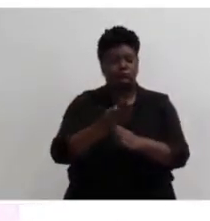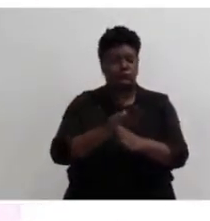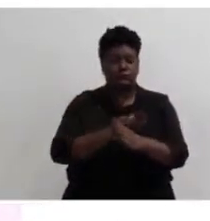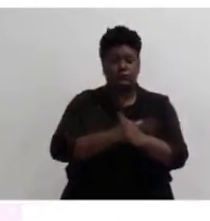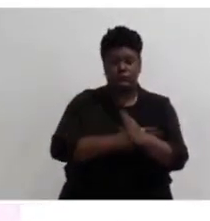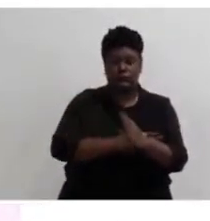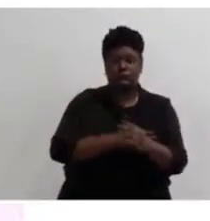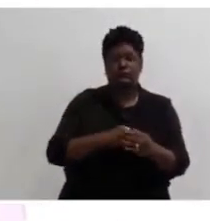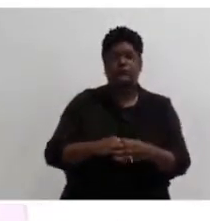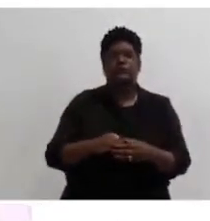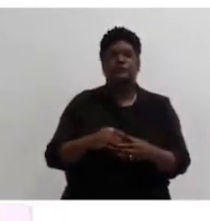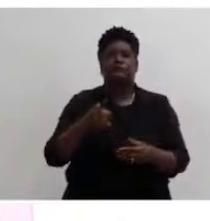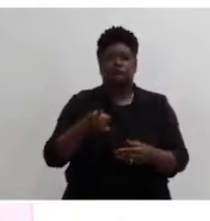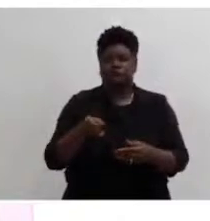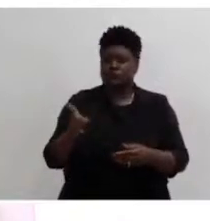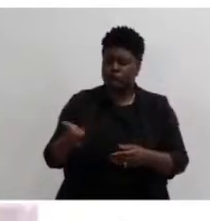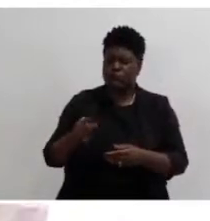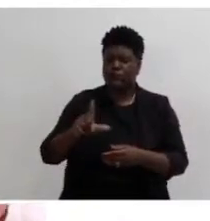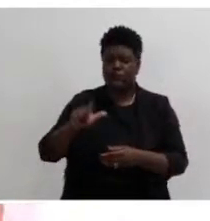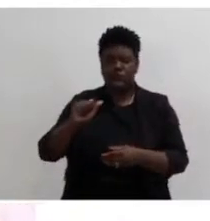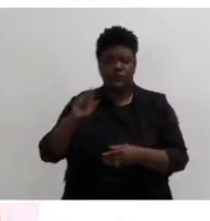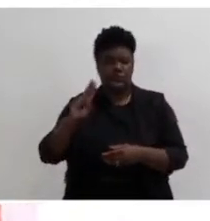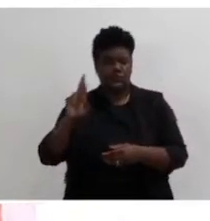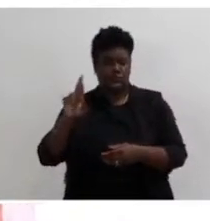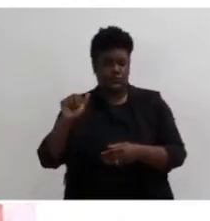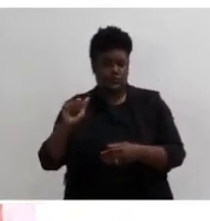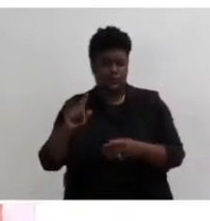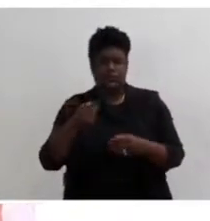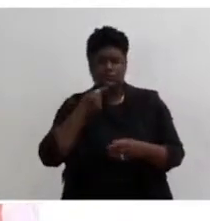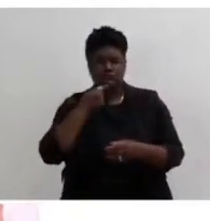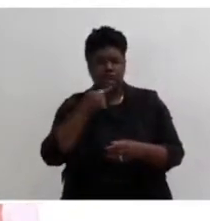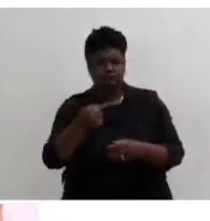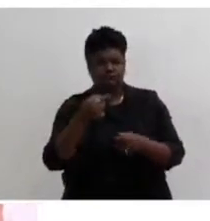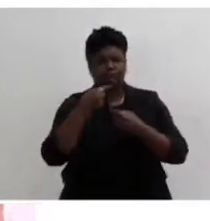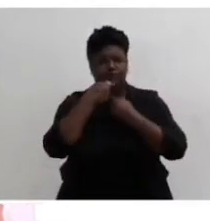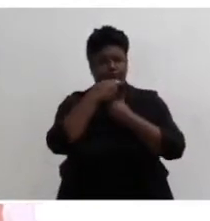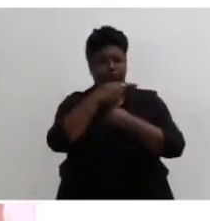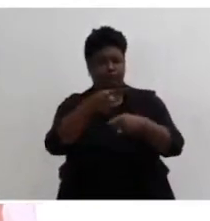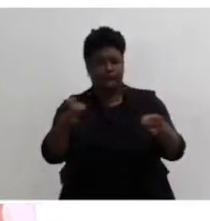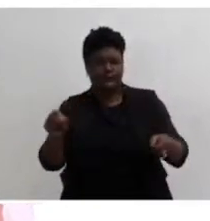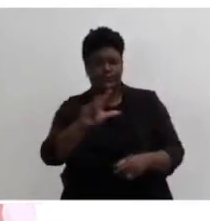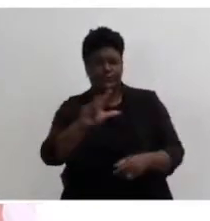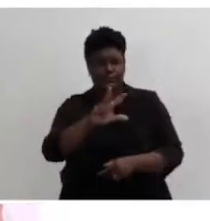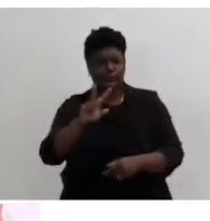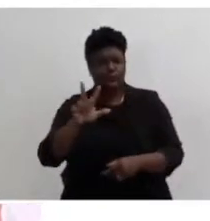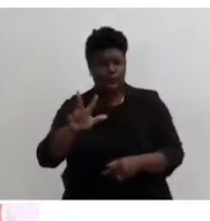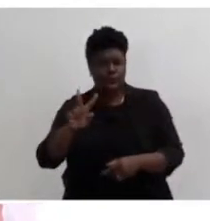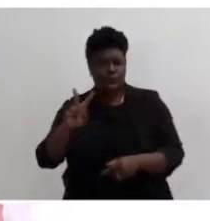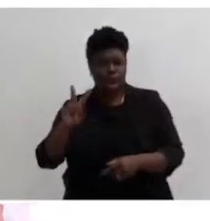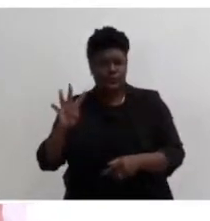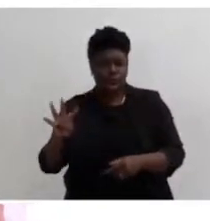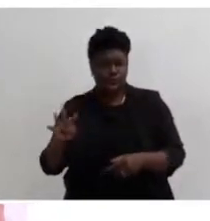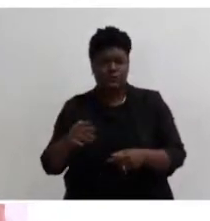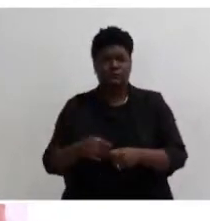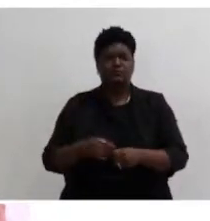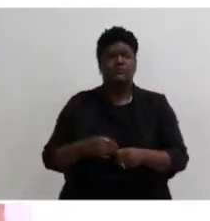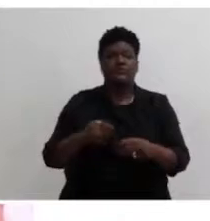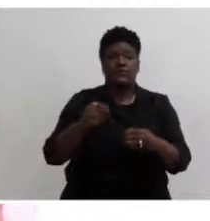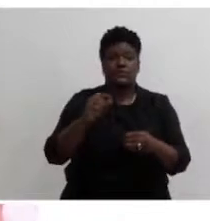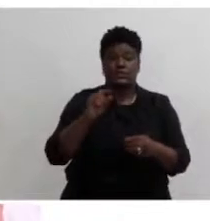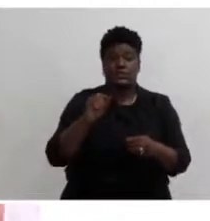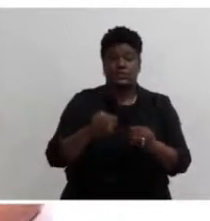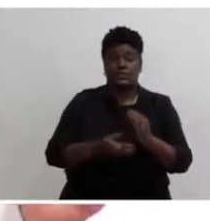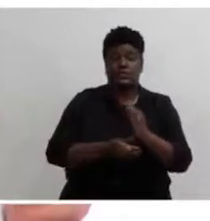Laura, el 324-24, que declara de alta prioridad nacional la promoción, innovación y desarrollo de la industria